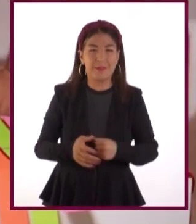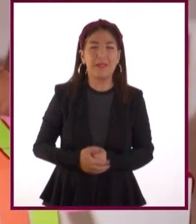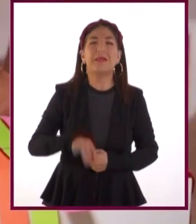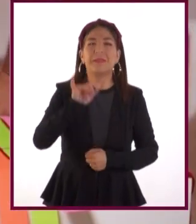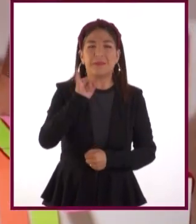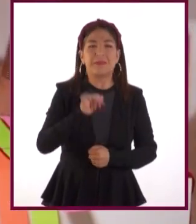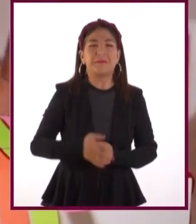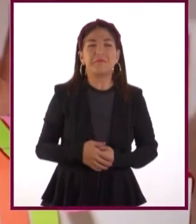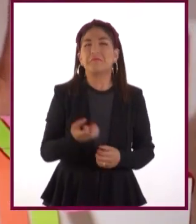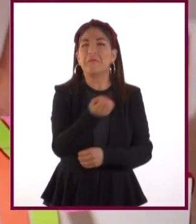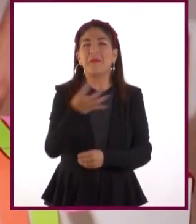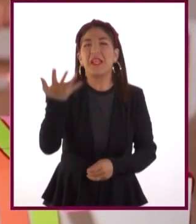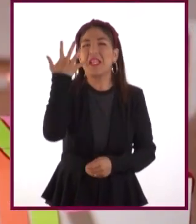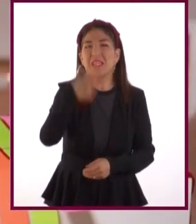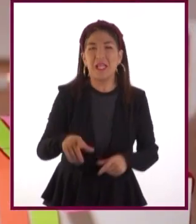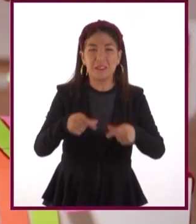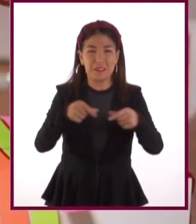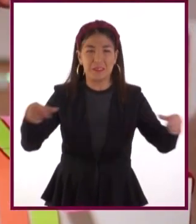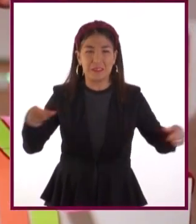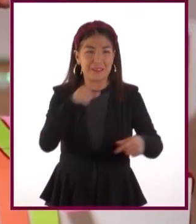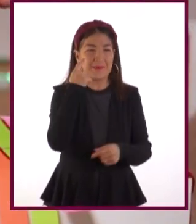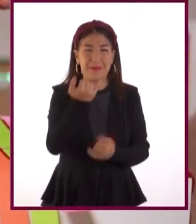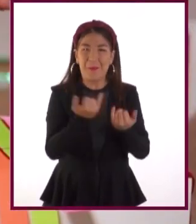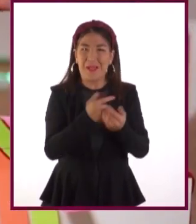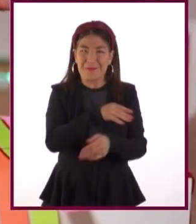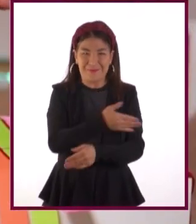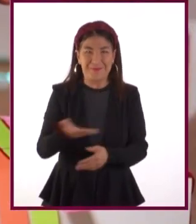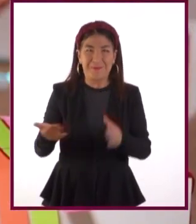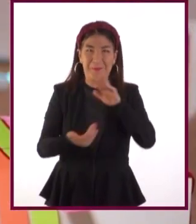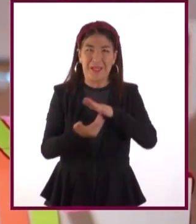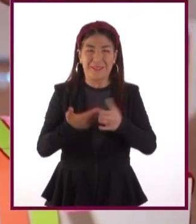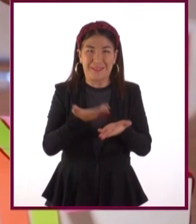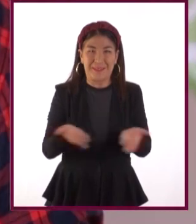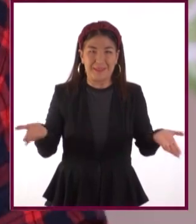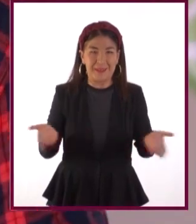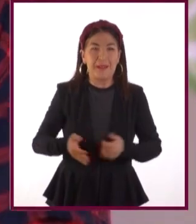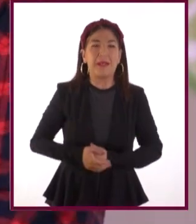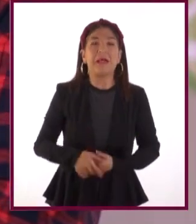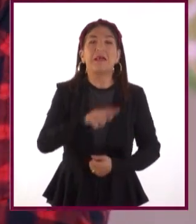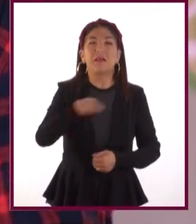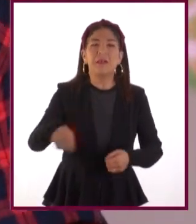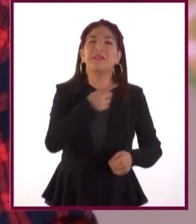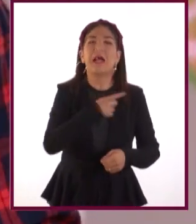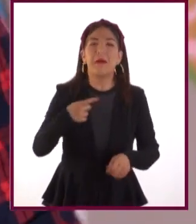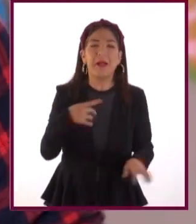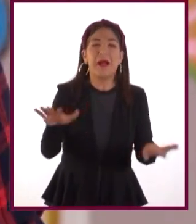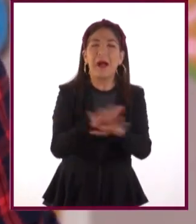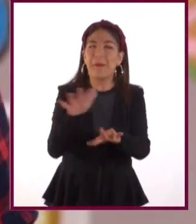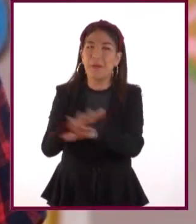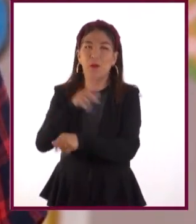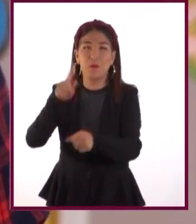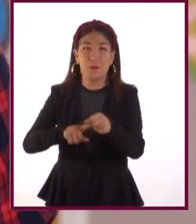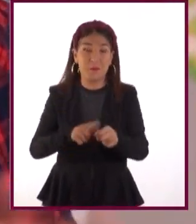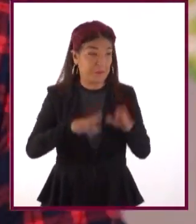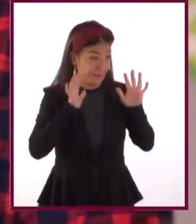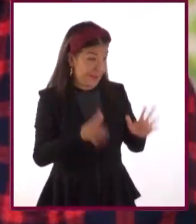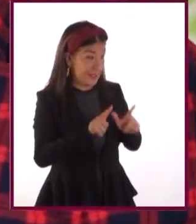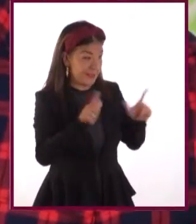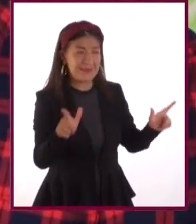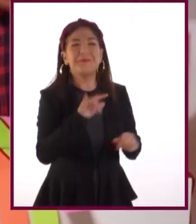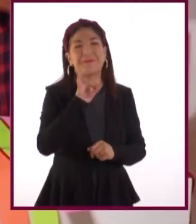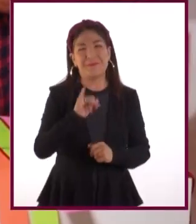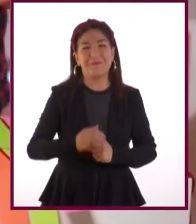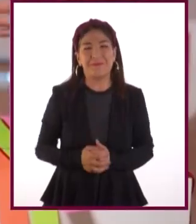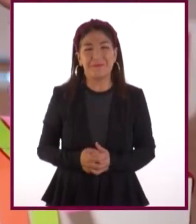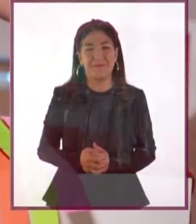colores. Haremos unas 10 tiras de papel así. Lo importante es que los colores sean diversos y se intercalen. ¿Estás lista,